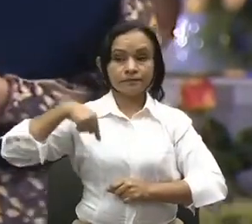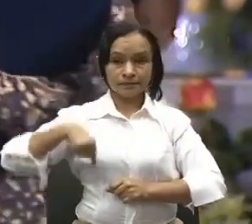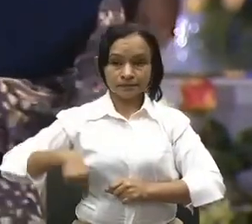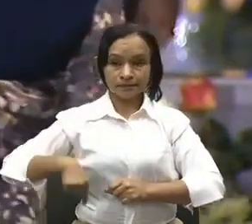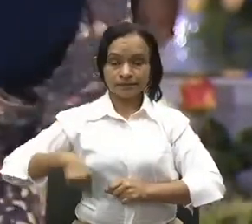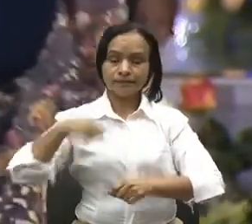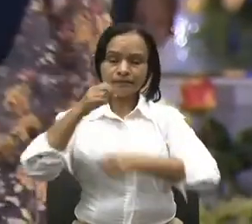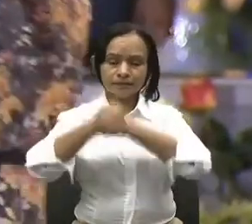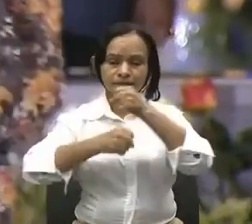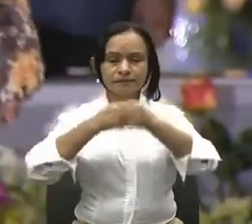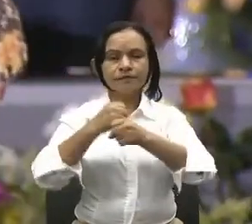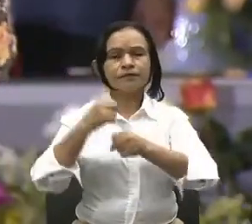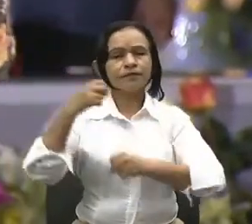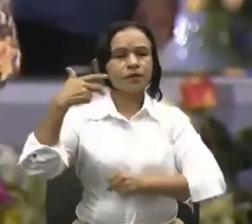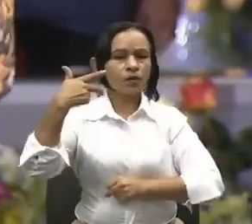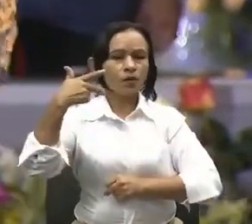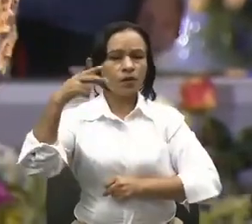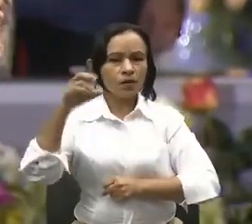en los años 80.